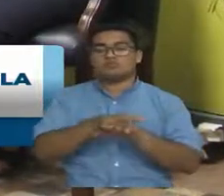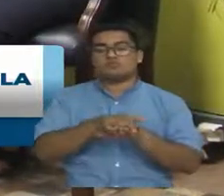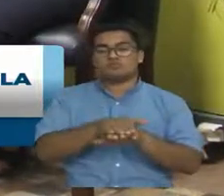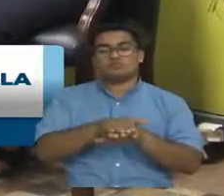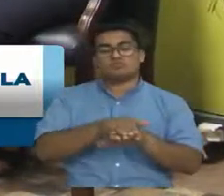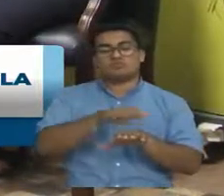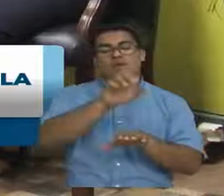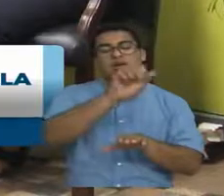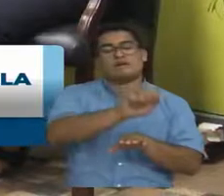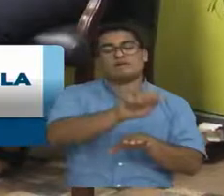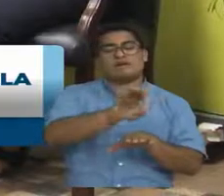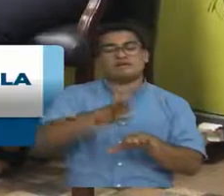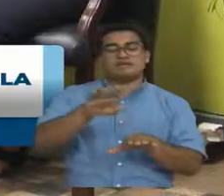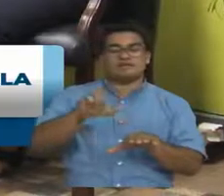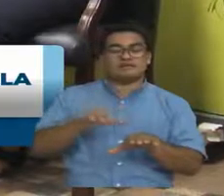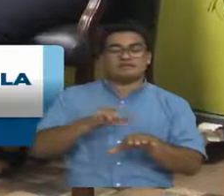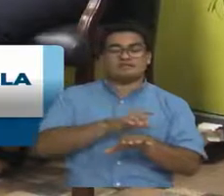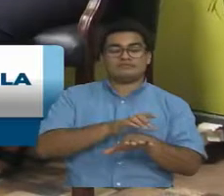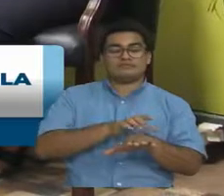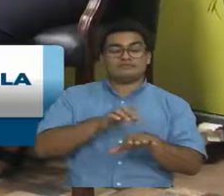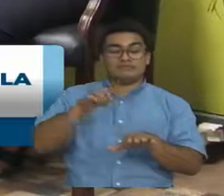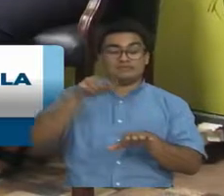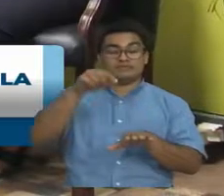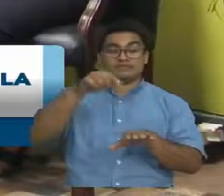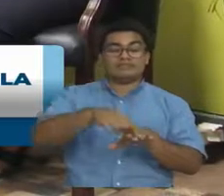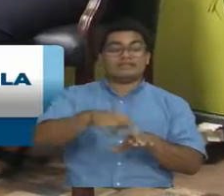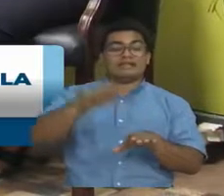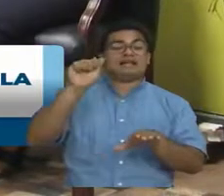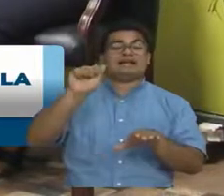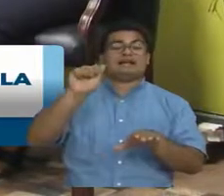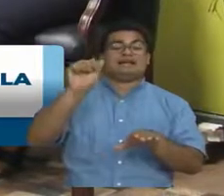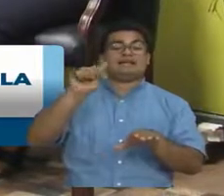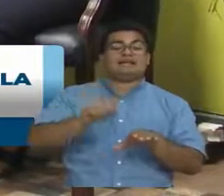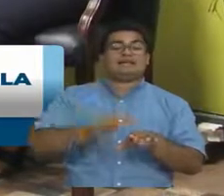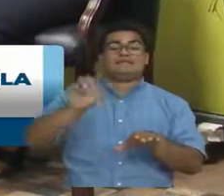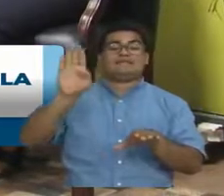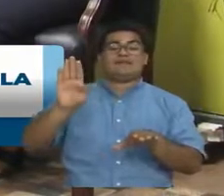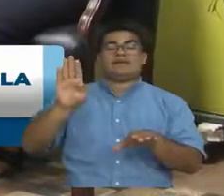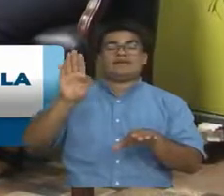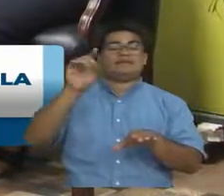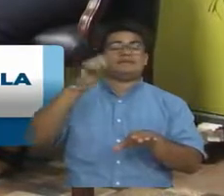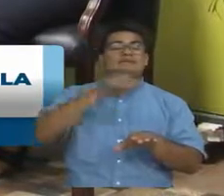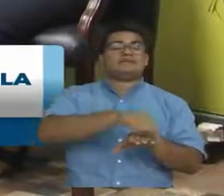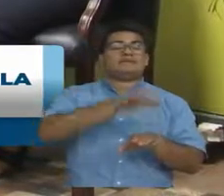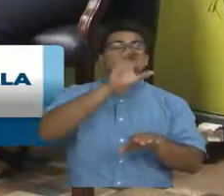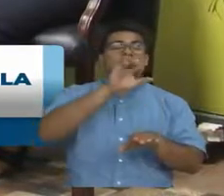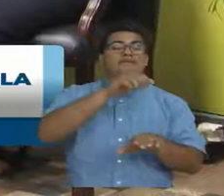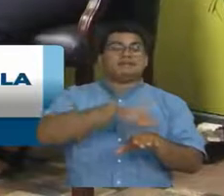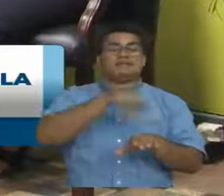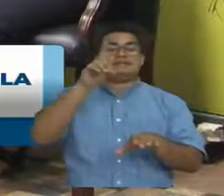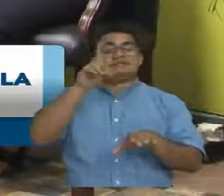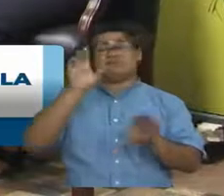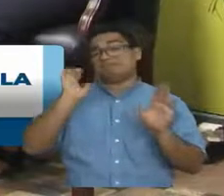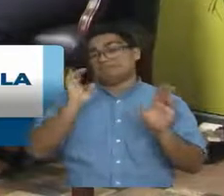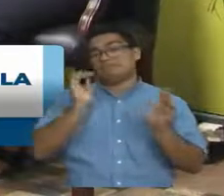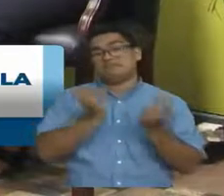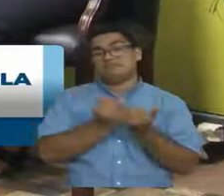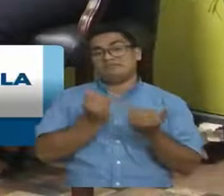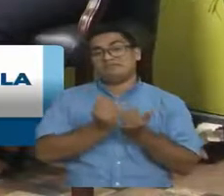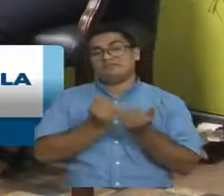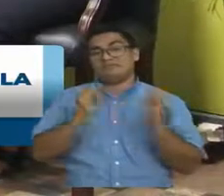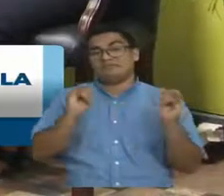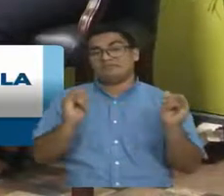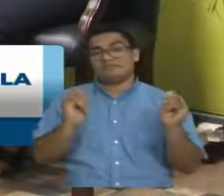un gusanito que tienen las patitas con letras dibujada y cuando te la tocan dice dice veces y incluso está en inglés